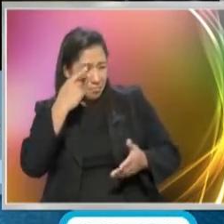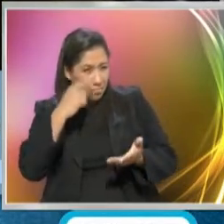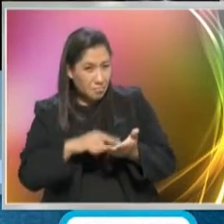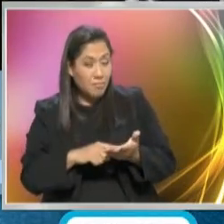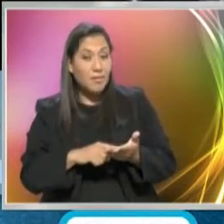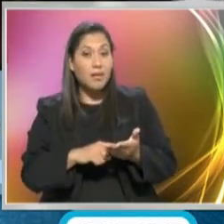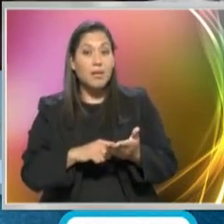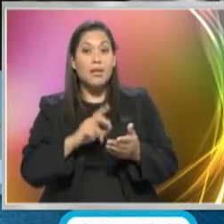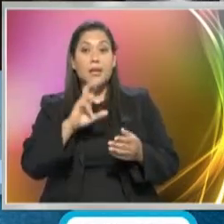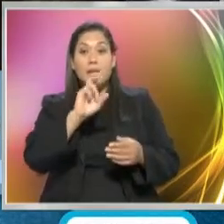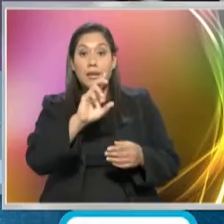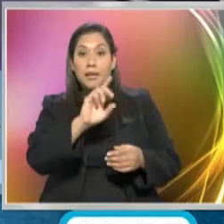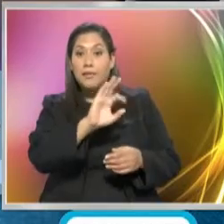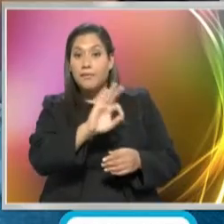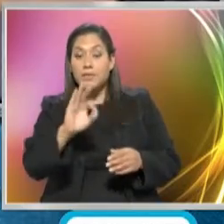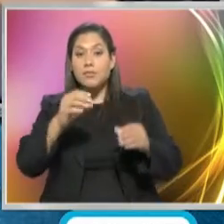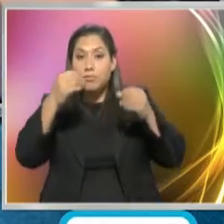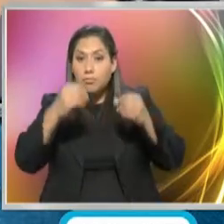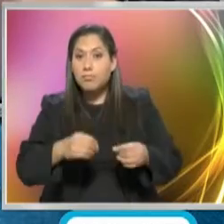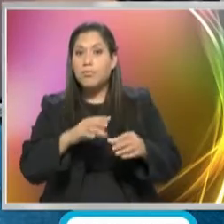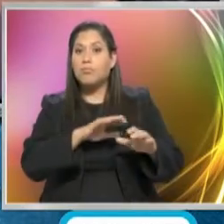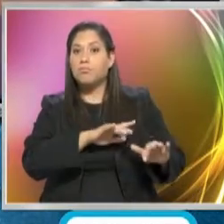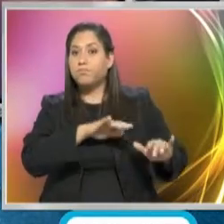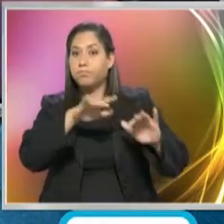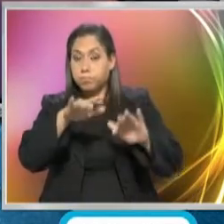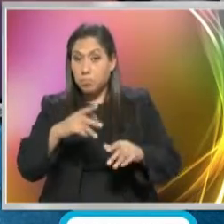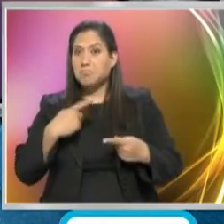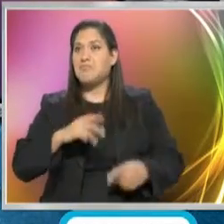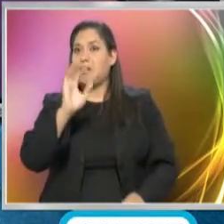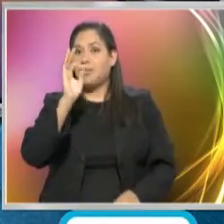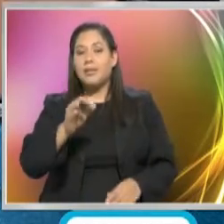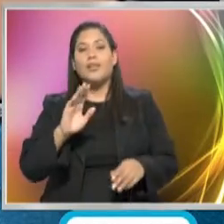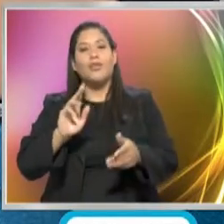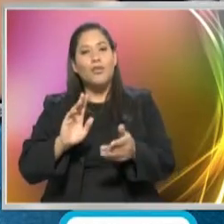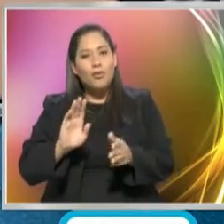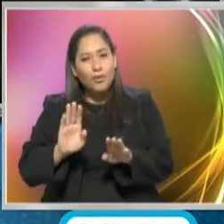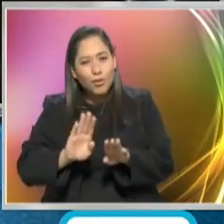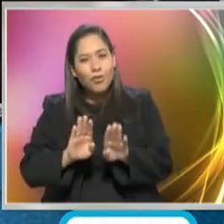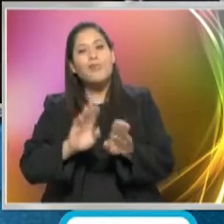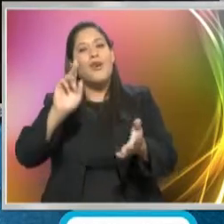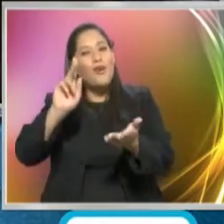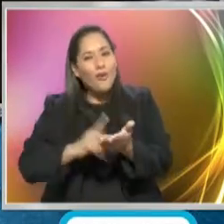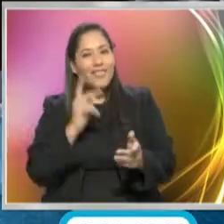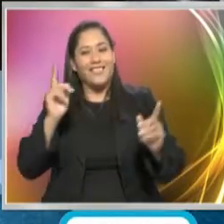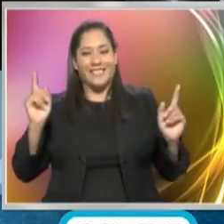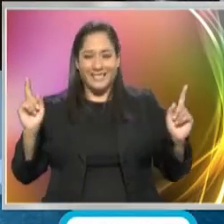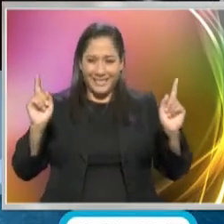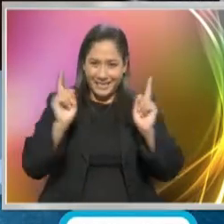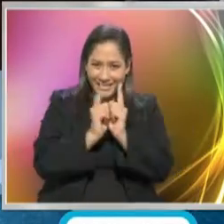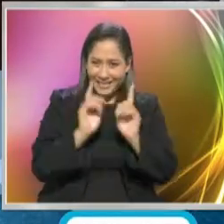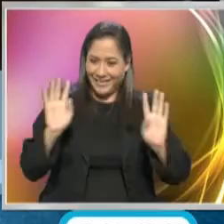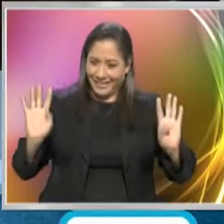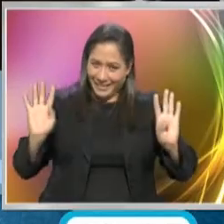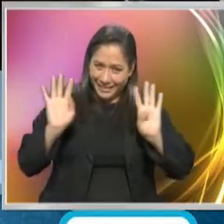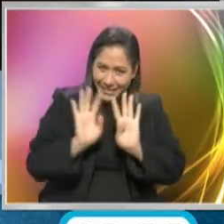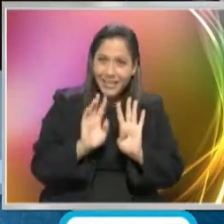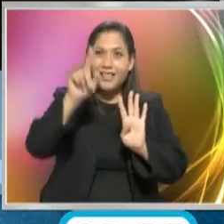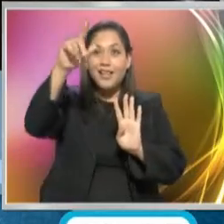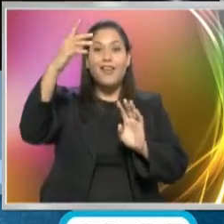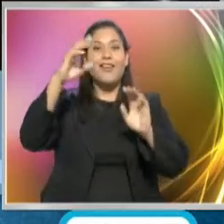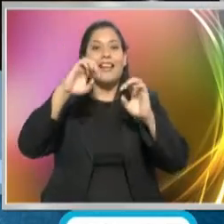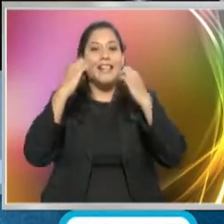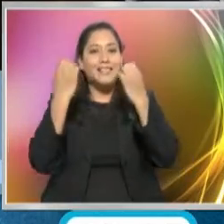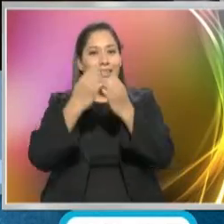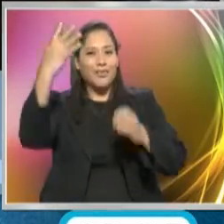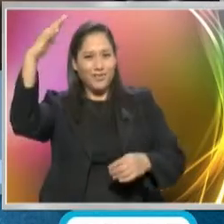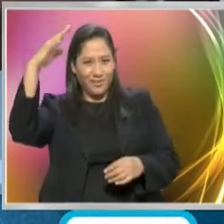con 30 fechas en el auditorio. Entonces la gente, Que fue el Yo reencuentro, fui a uno de ¿no? esos, no lo dudo, en el Foro Sol. en el